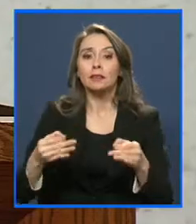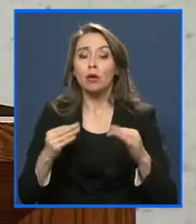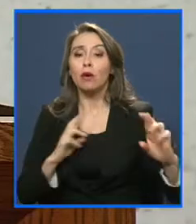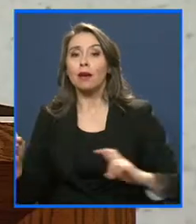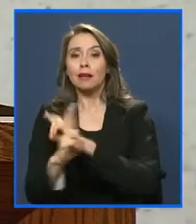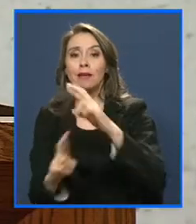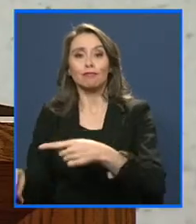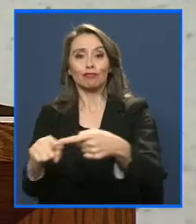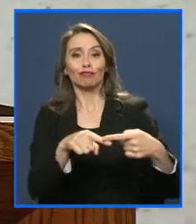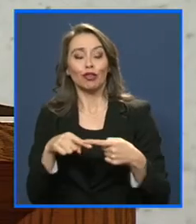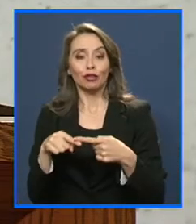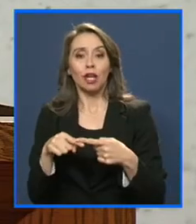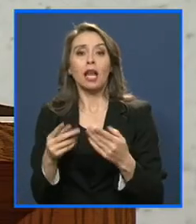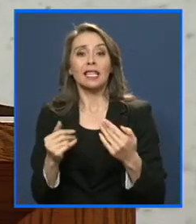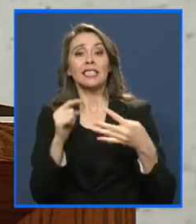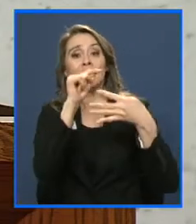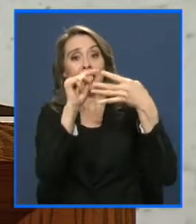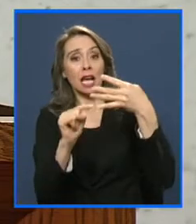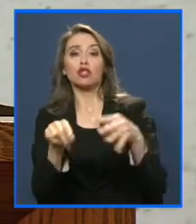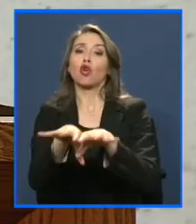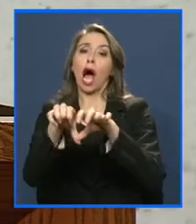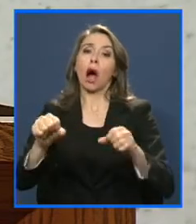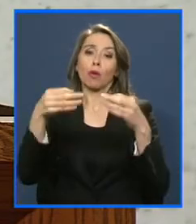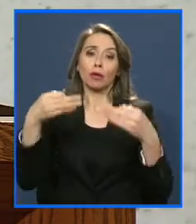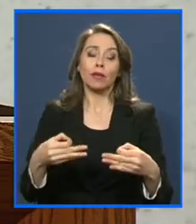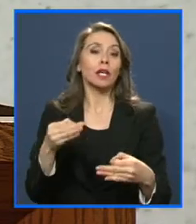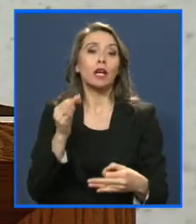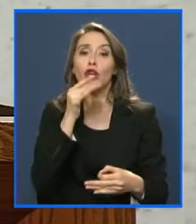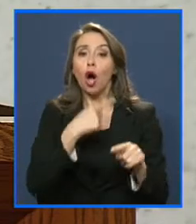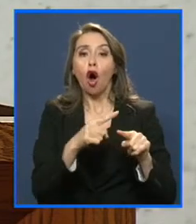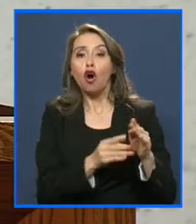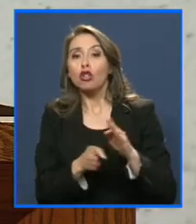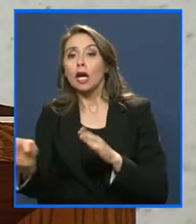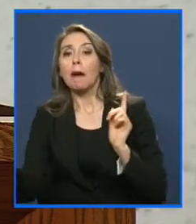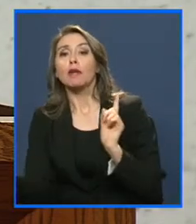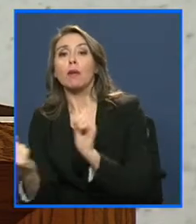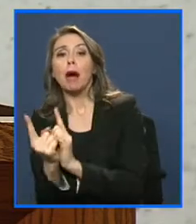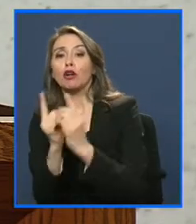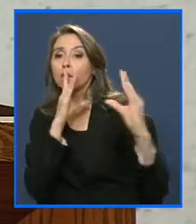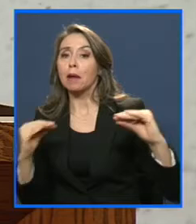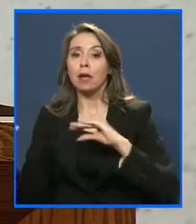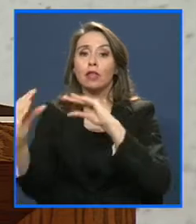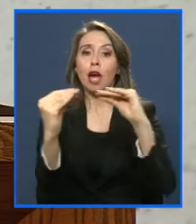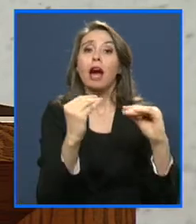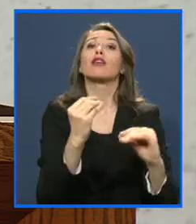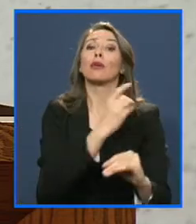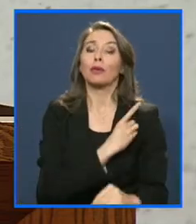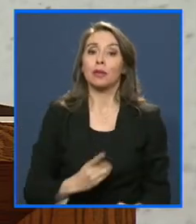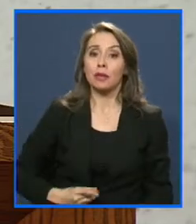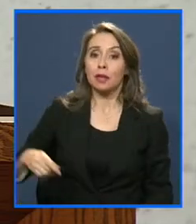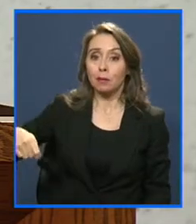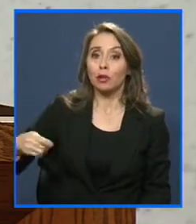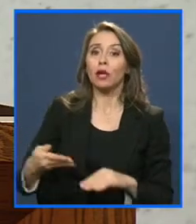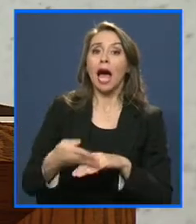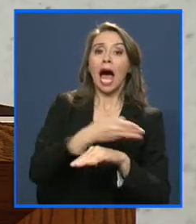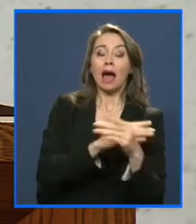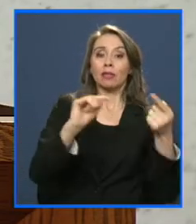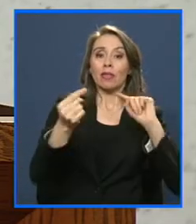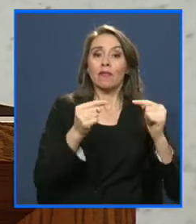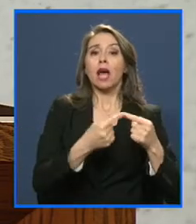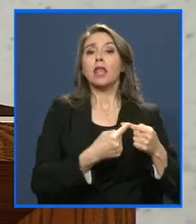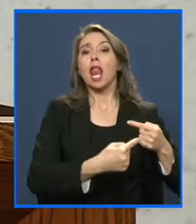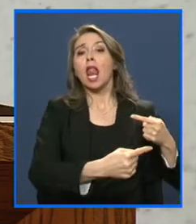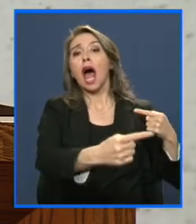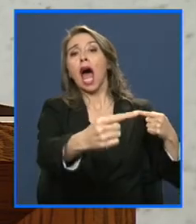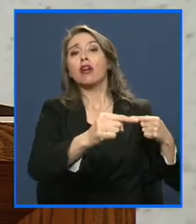requieren efectivos acuerdos porque no habiendo atajos para el diálogo parlamentario el alargue de las etapas previas al debate sólo